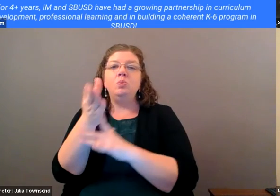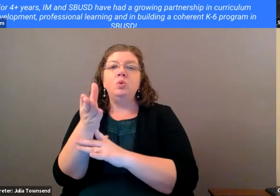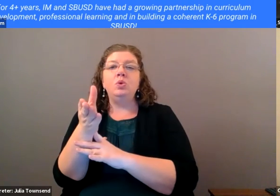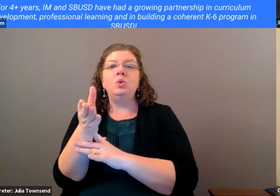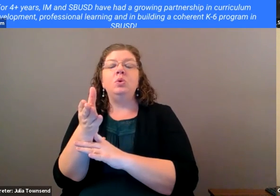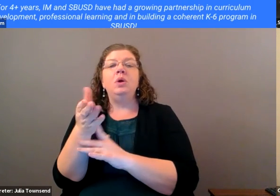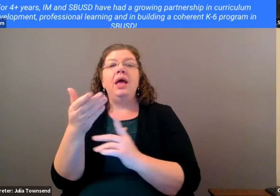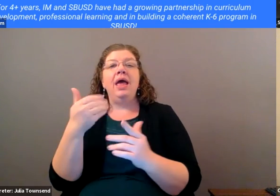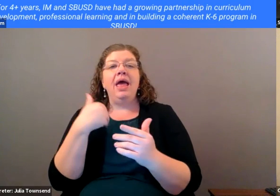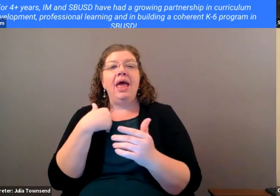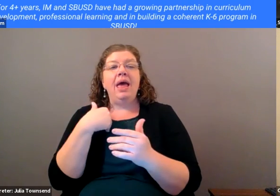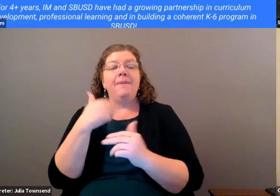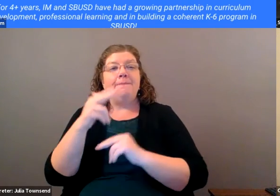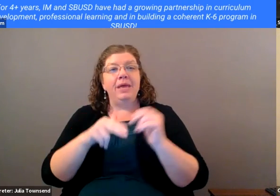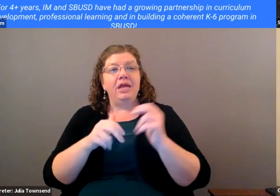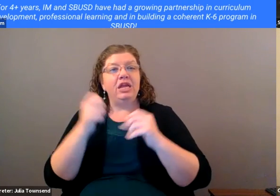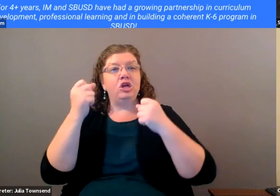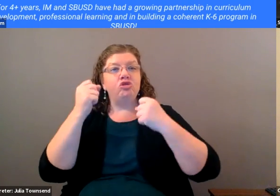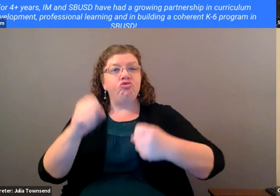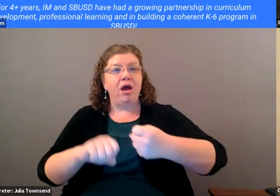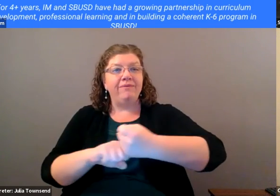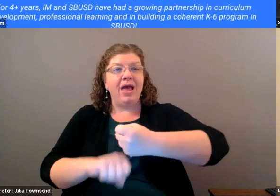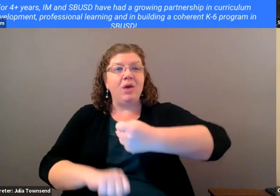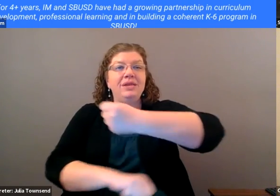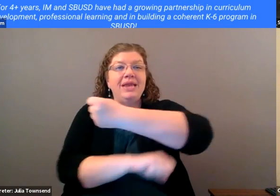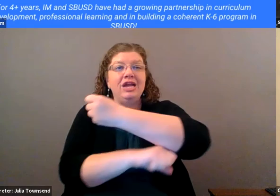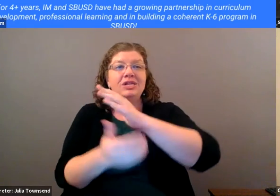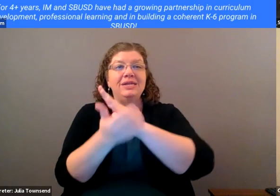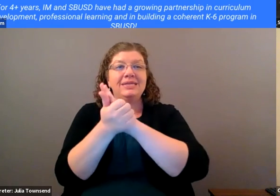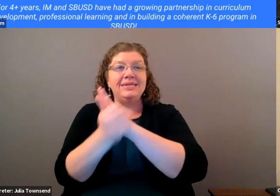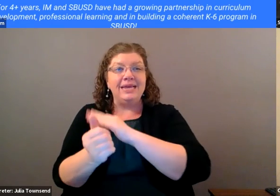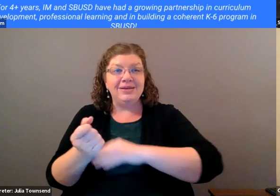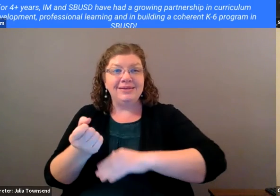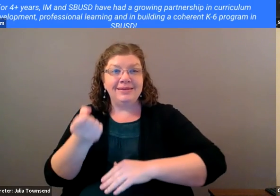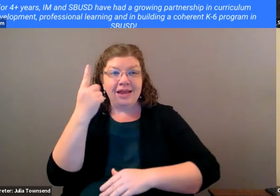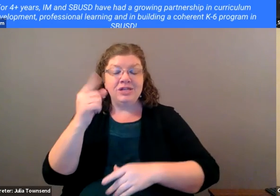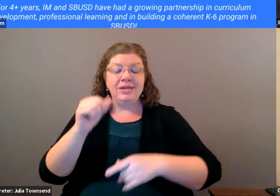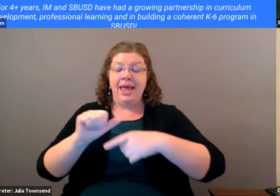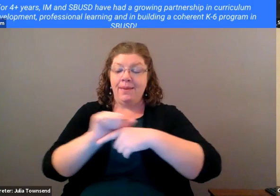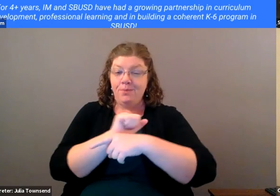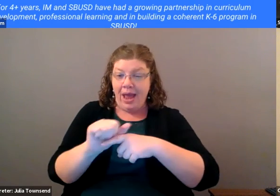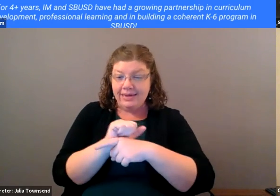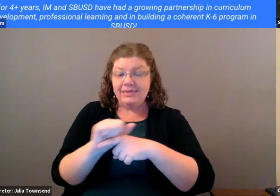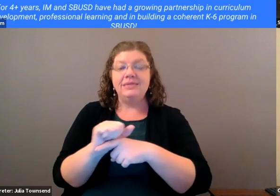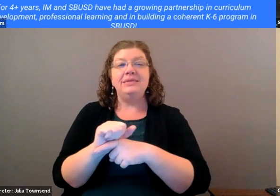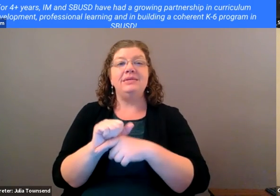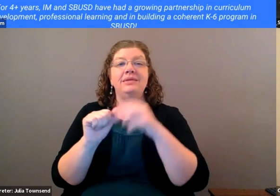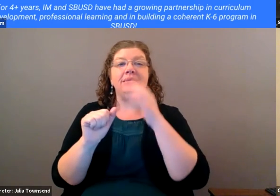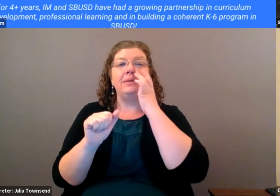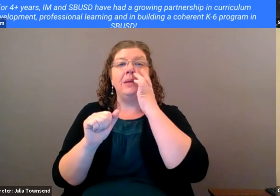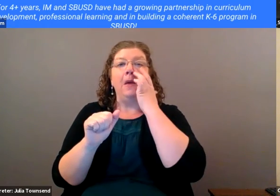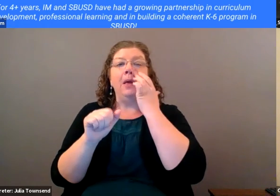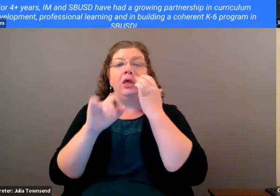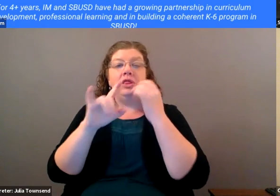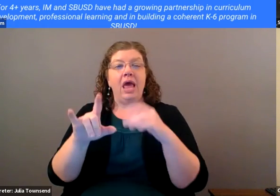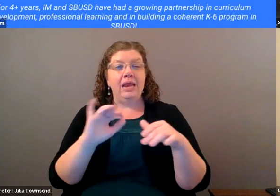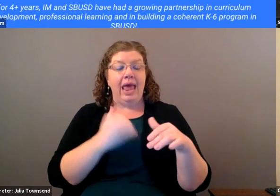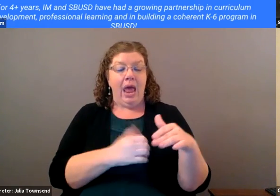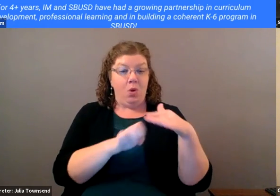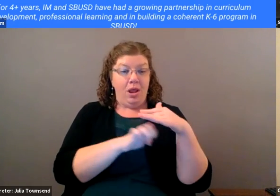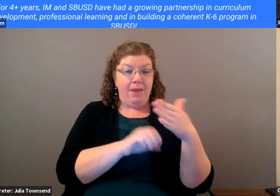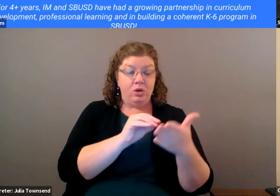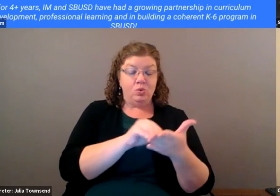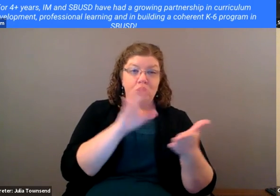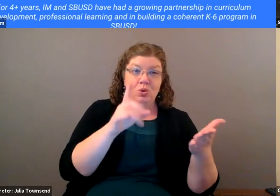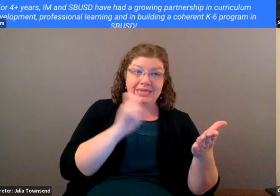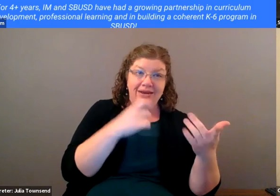es desarrollar una base fuerte con el entendimiento y las prácticas en donde los estudiantes